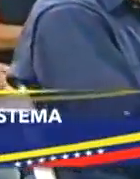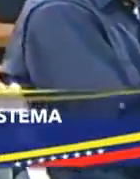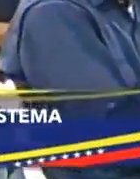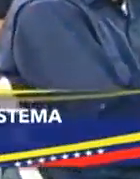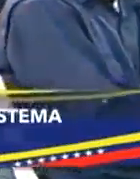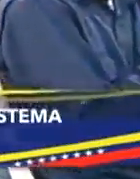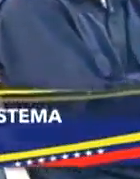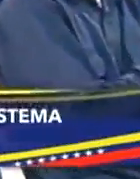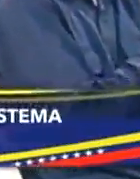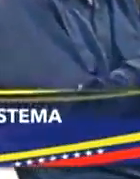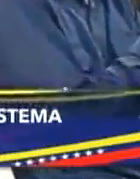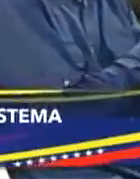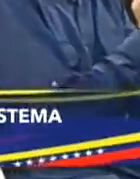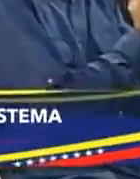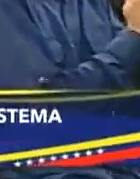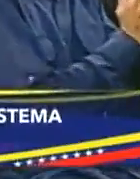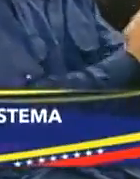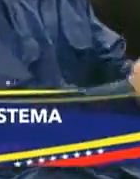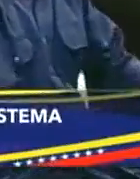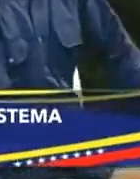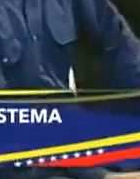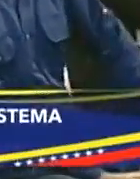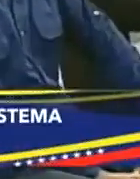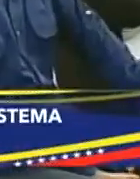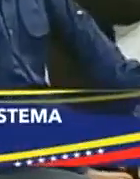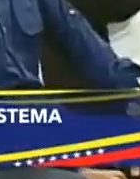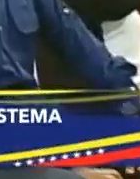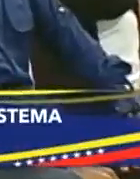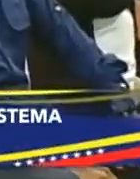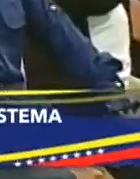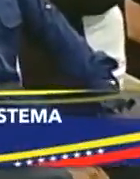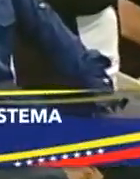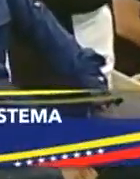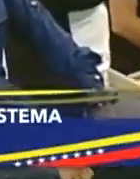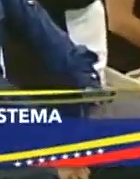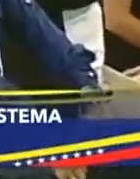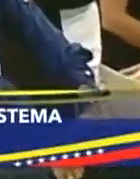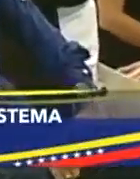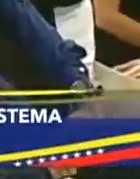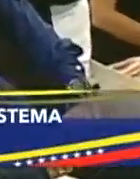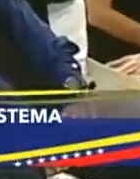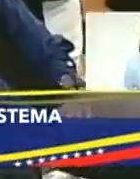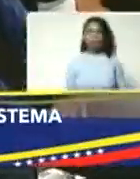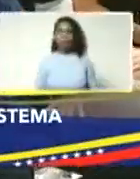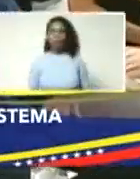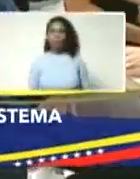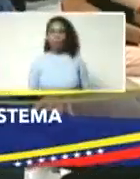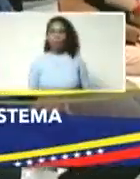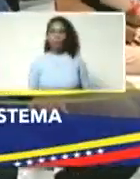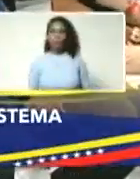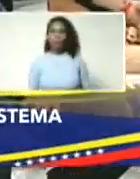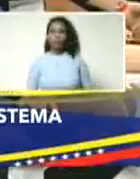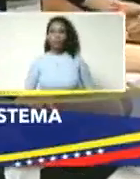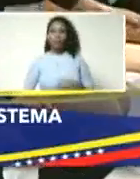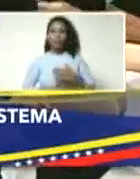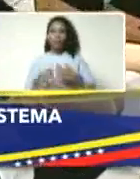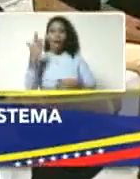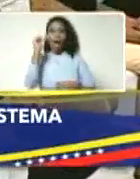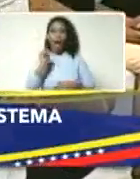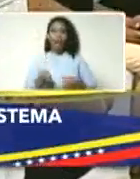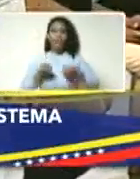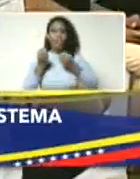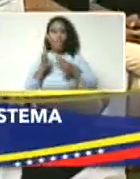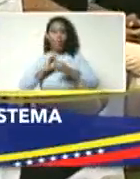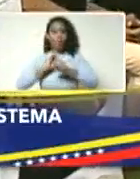la escuela. Pueblo, pueblo amado, allá lo he saludado. Todavía tenemos coronavirus, tenemos que